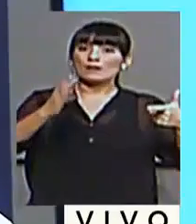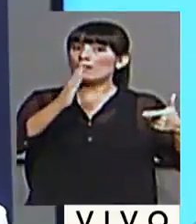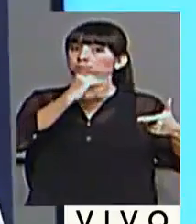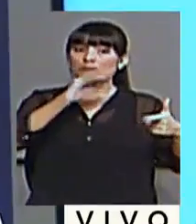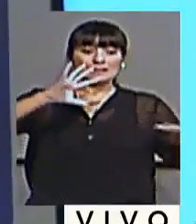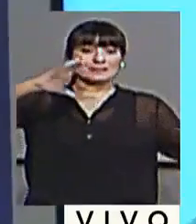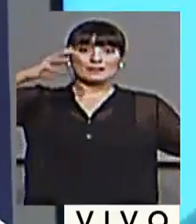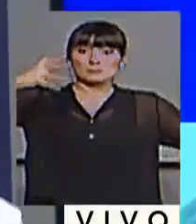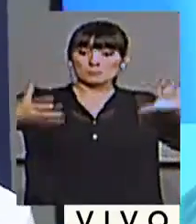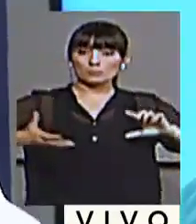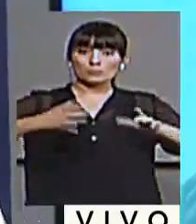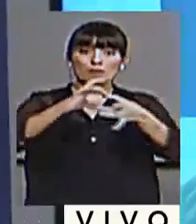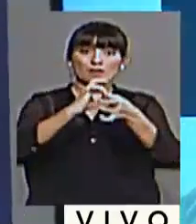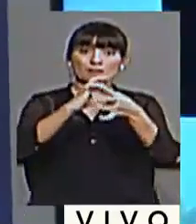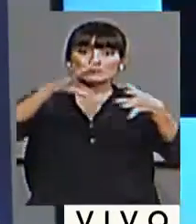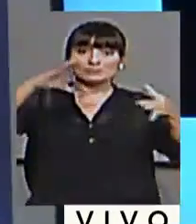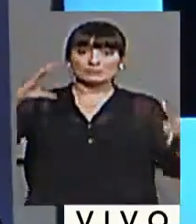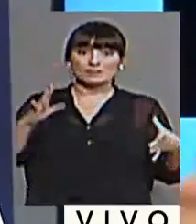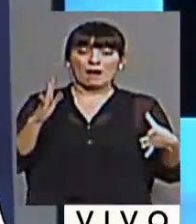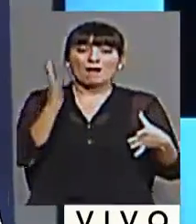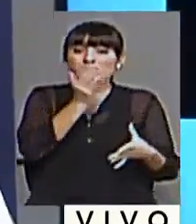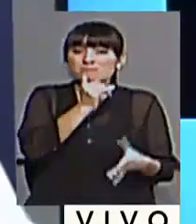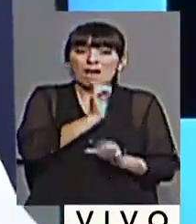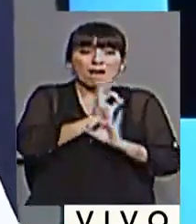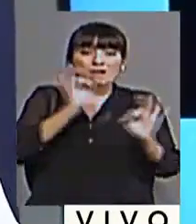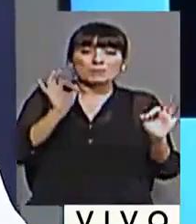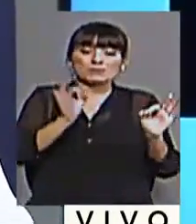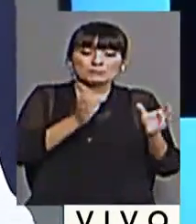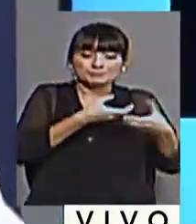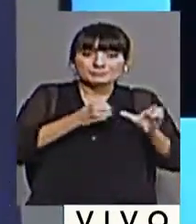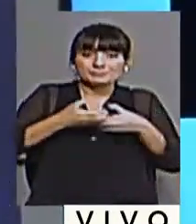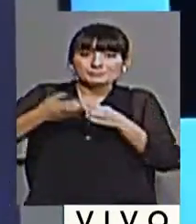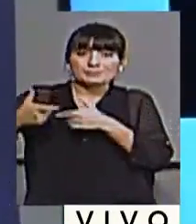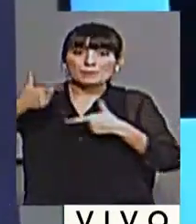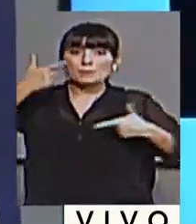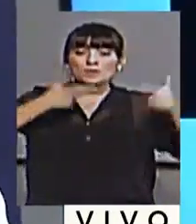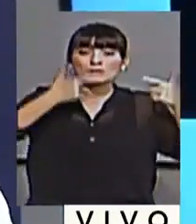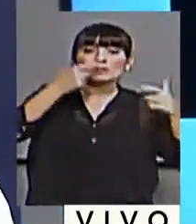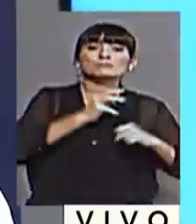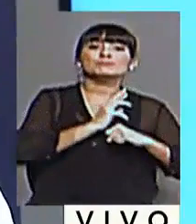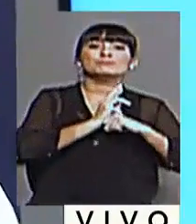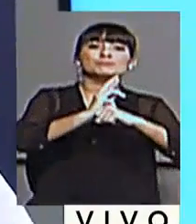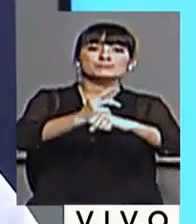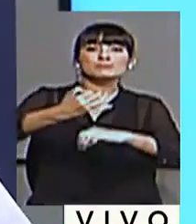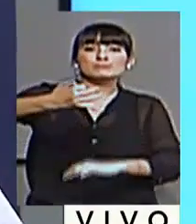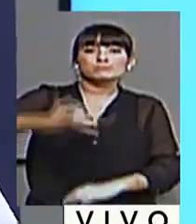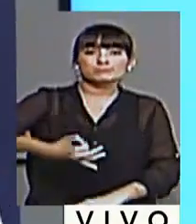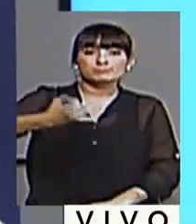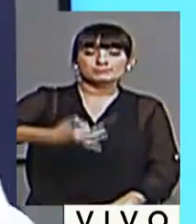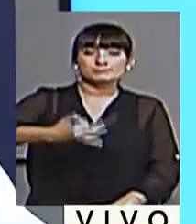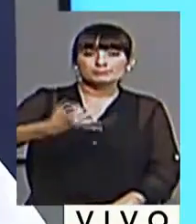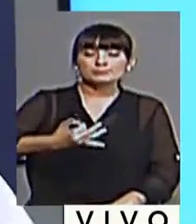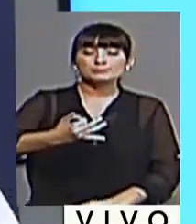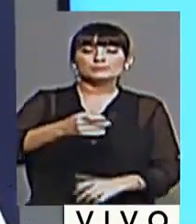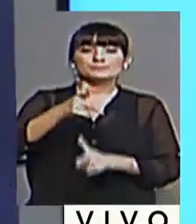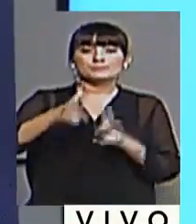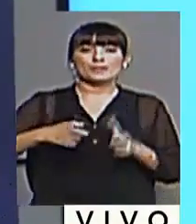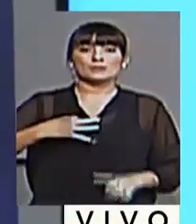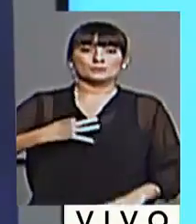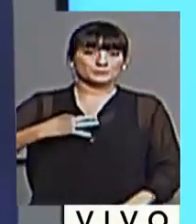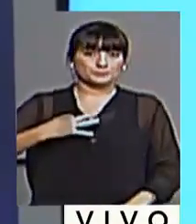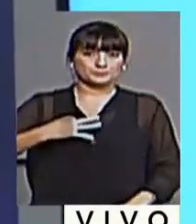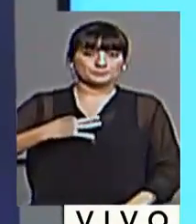el mundo que funcione sin colectividades que representen efectivamente a la